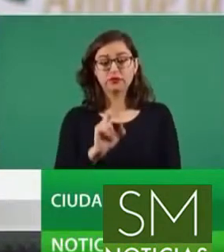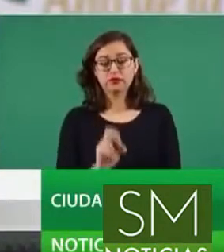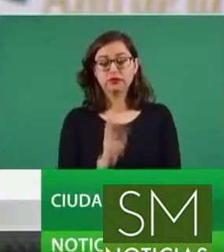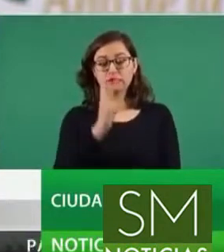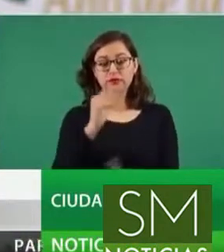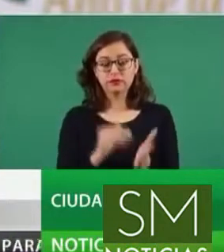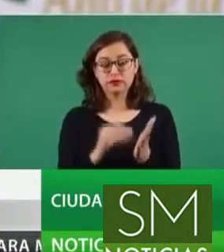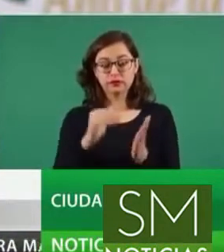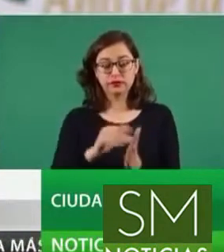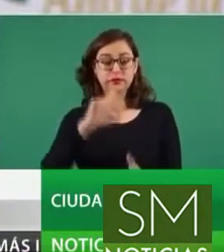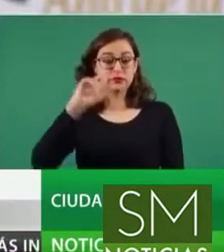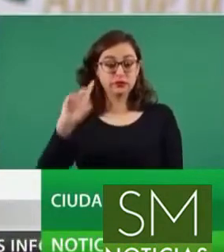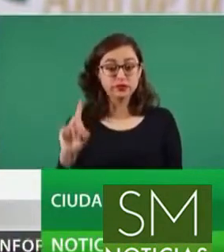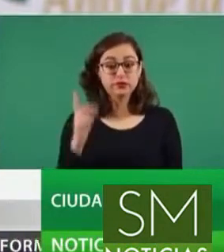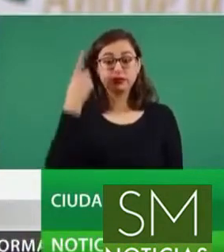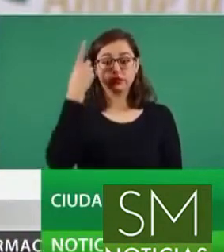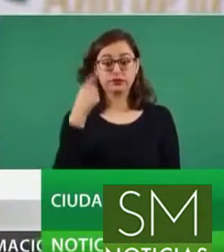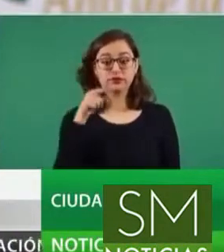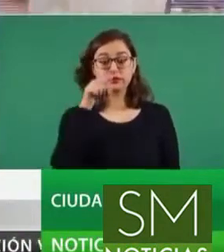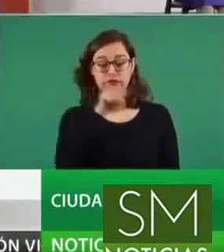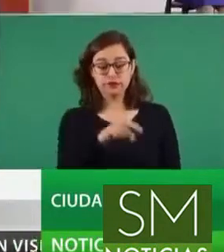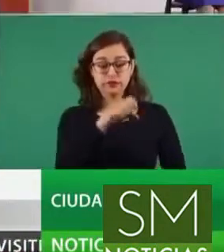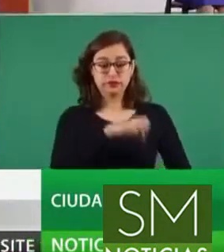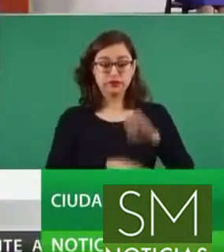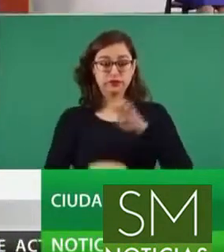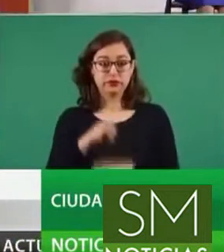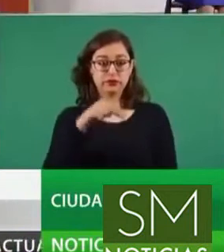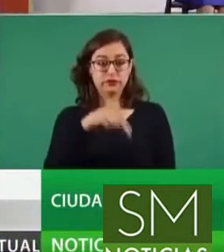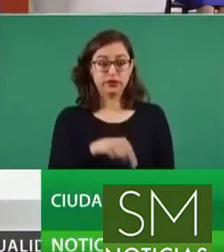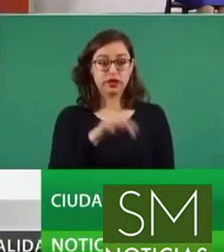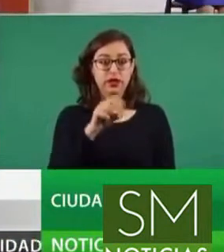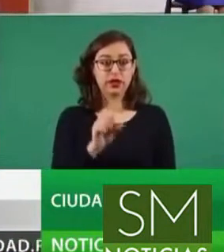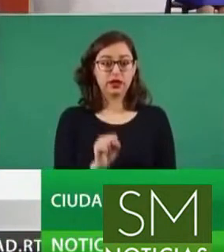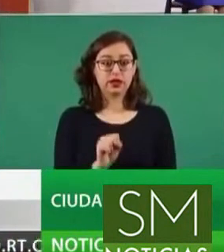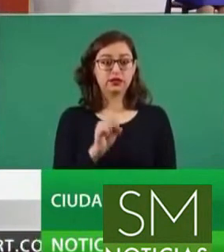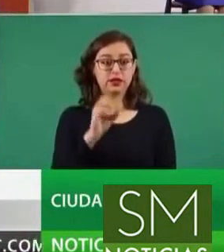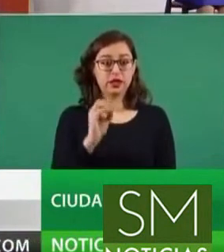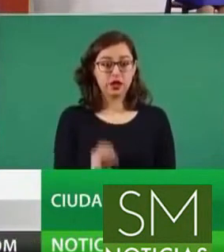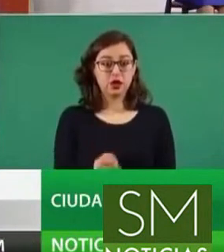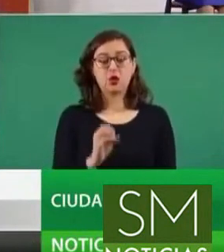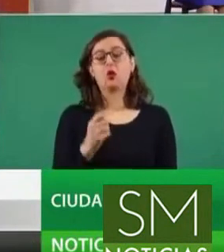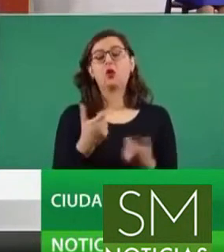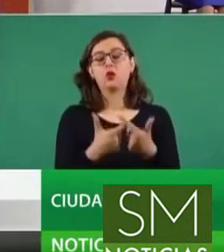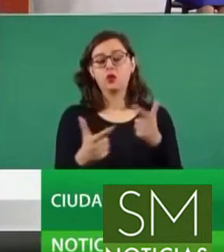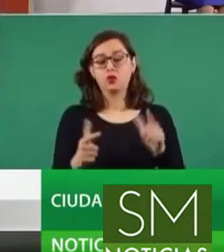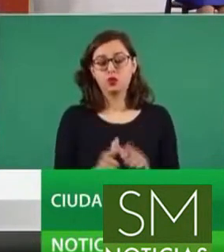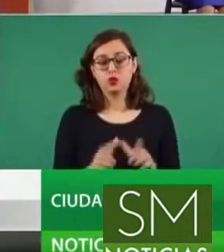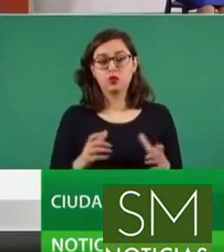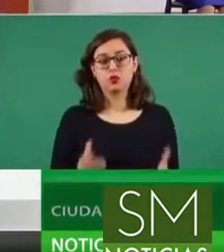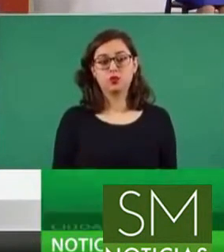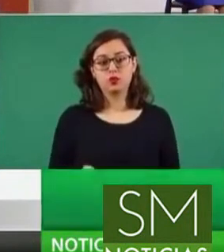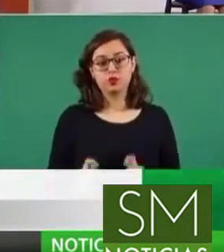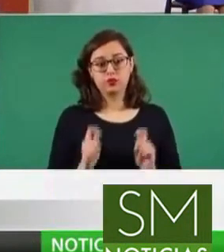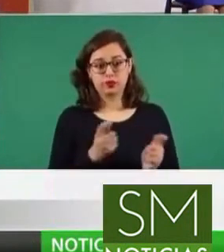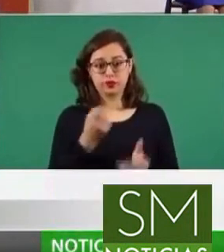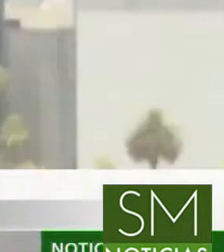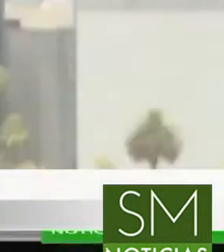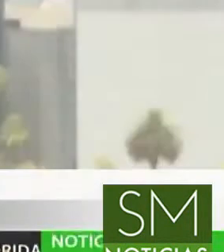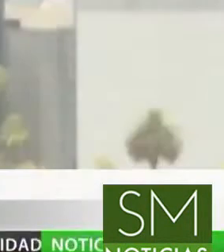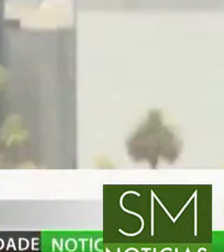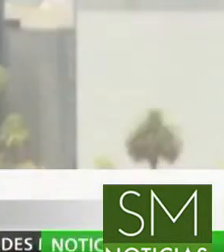dólares, desarrollado por la empresa israelí NSO Group, al que terminó transfiriéndose los recursos.